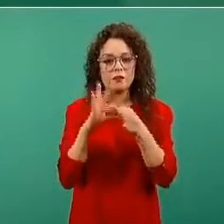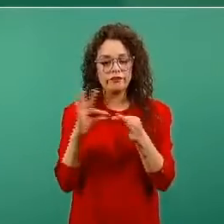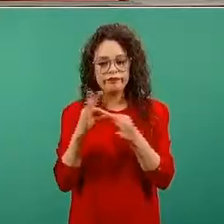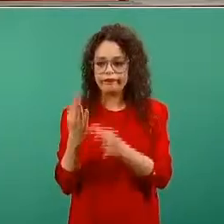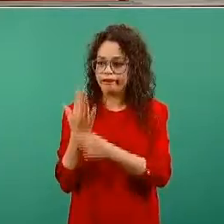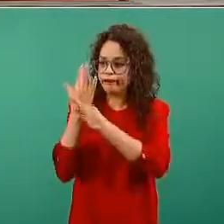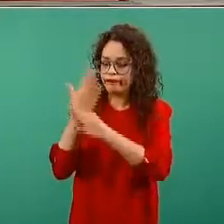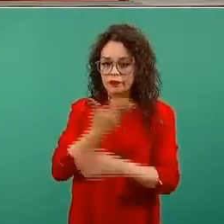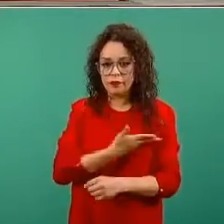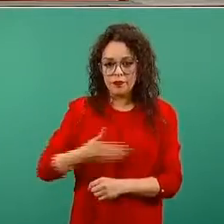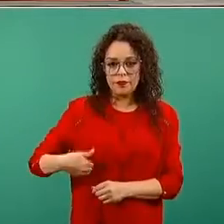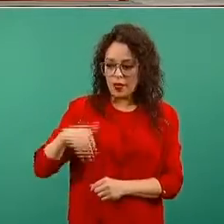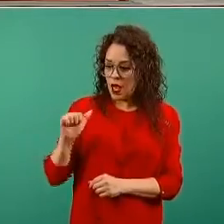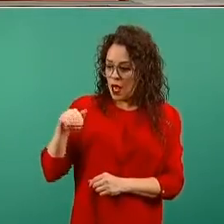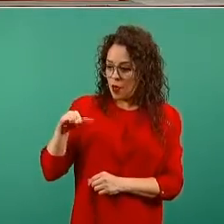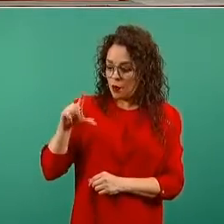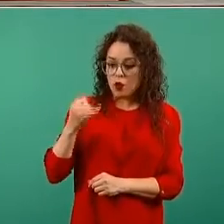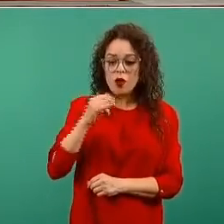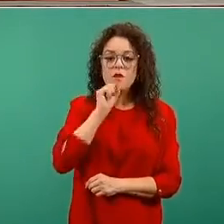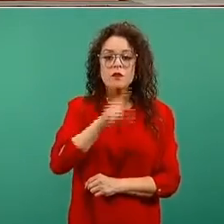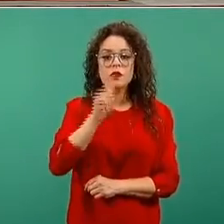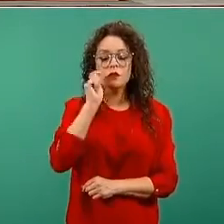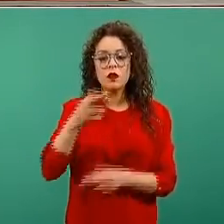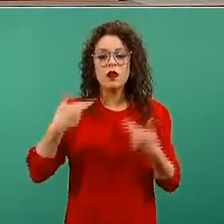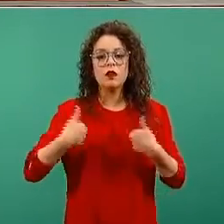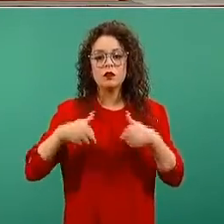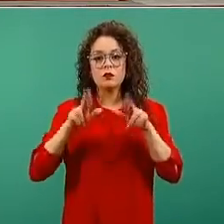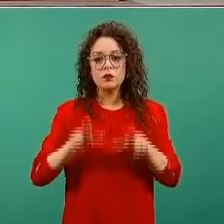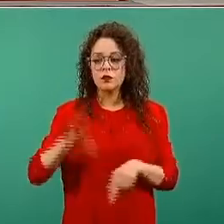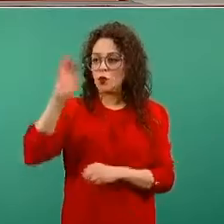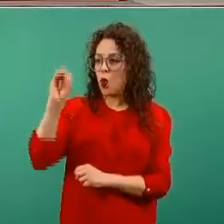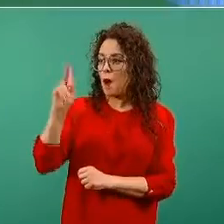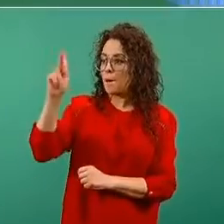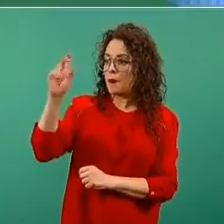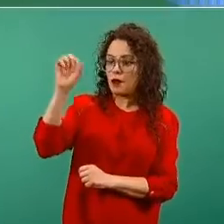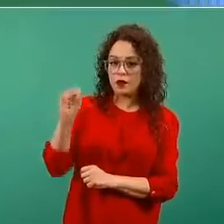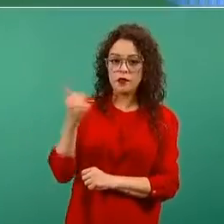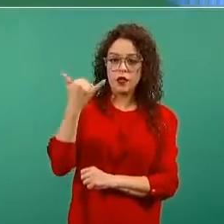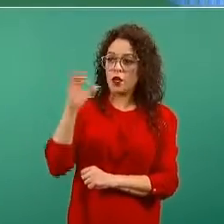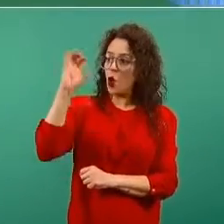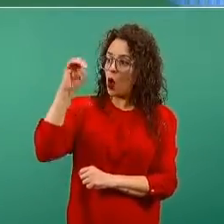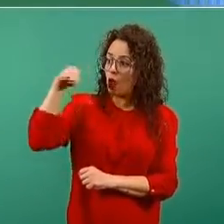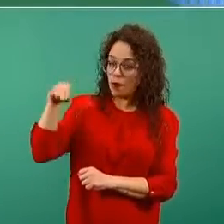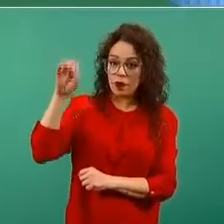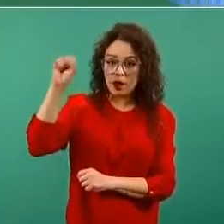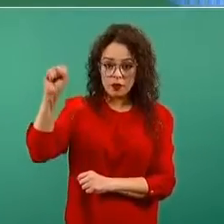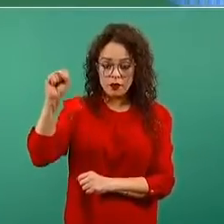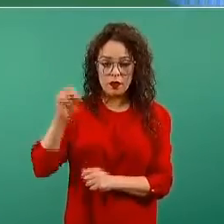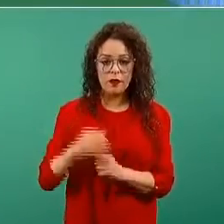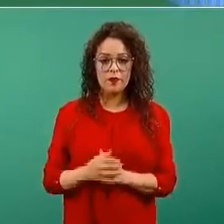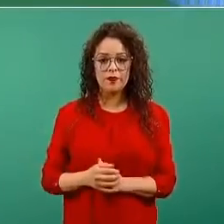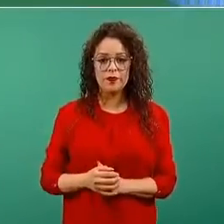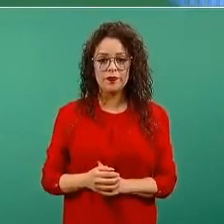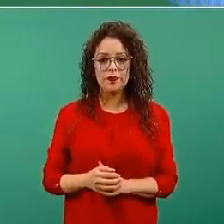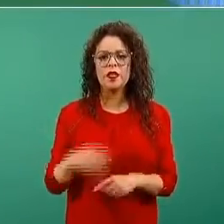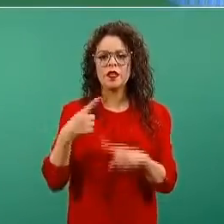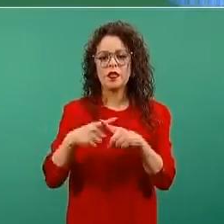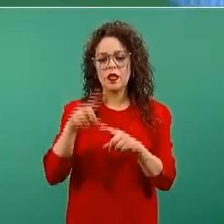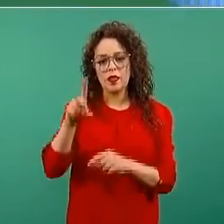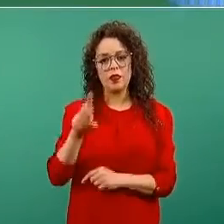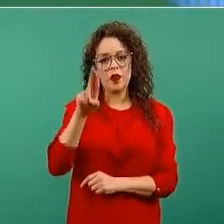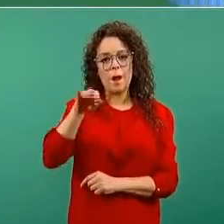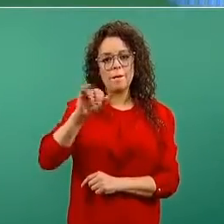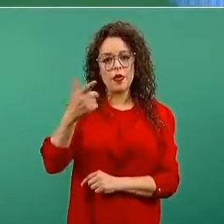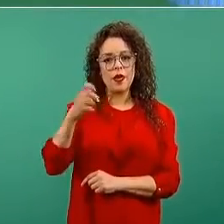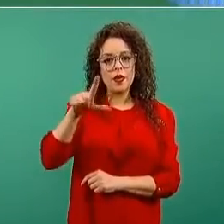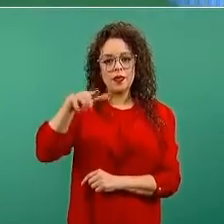y también fue señalado por el representante de la Organización Panamericana y Mundial de la Salud, en esta ocasión el doctor Miguel Malo,